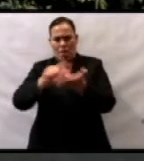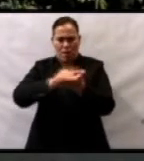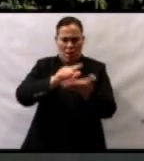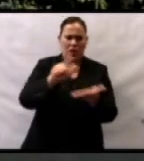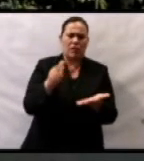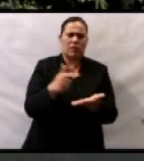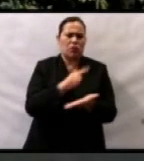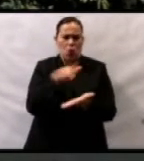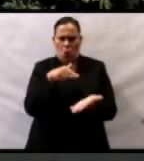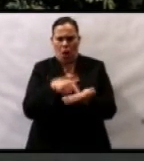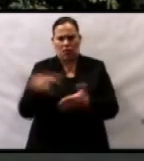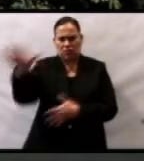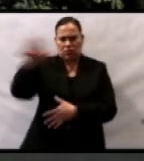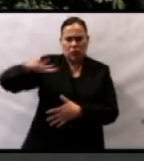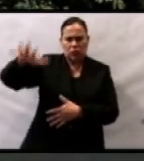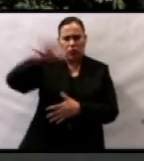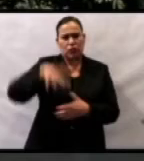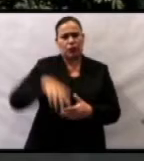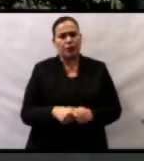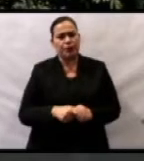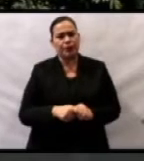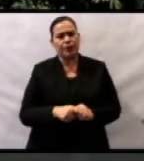públicos, por mencionar algunas.